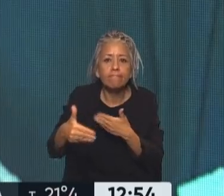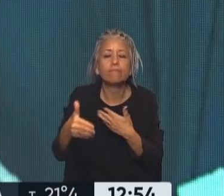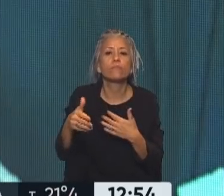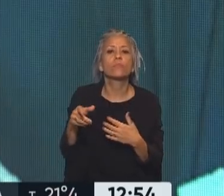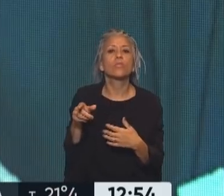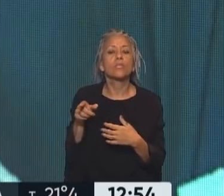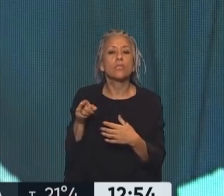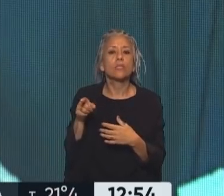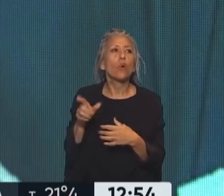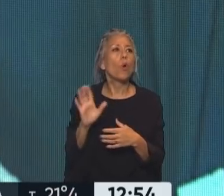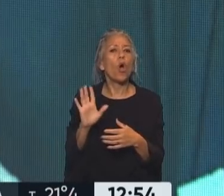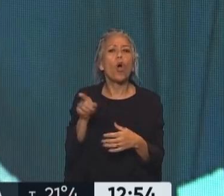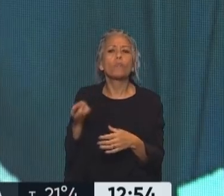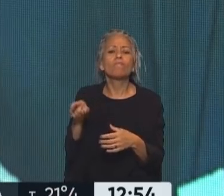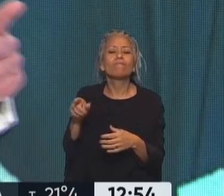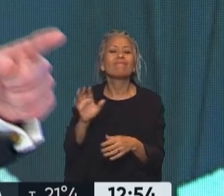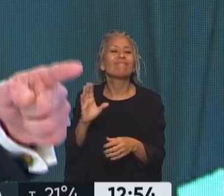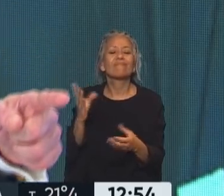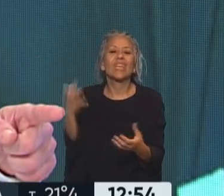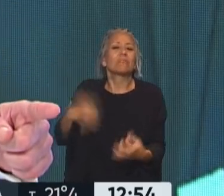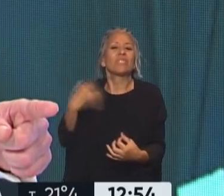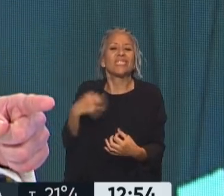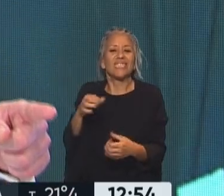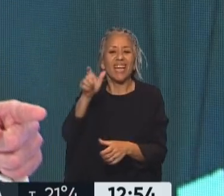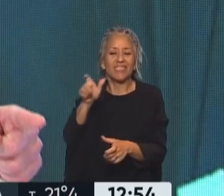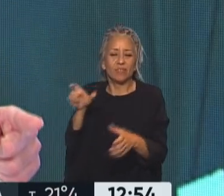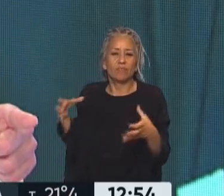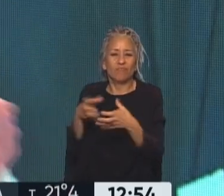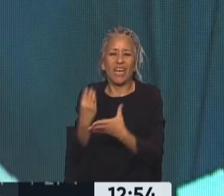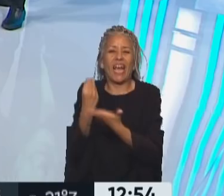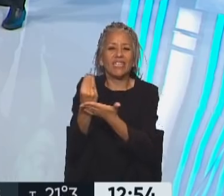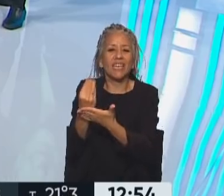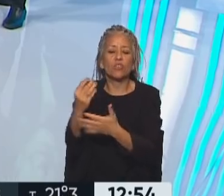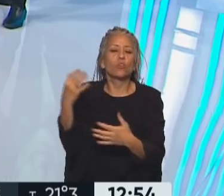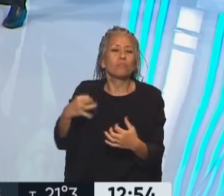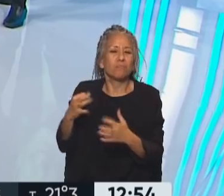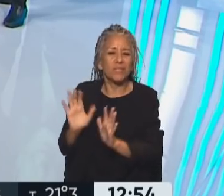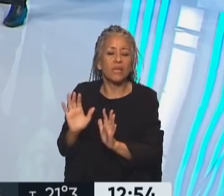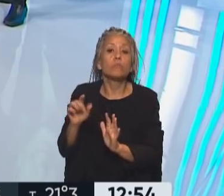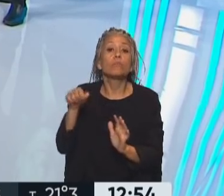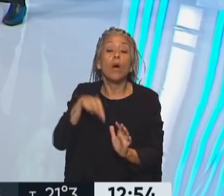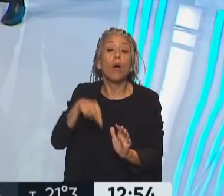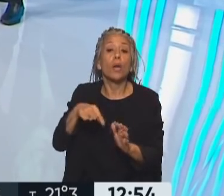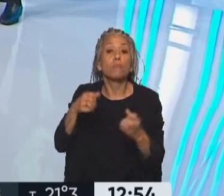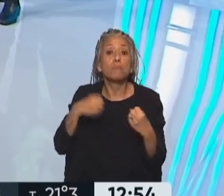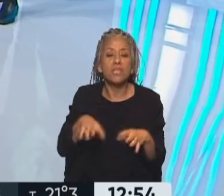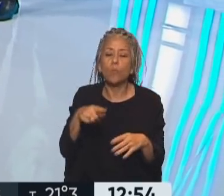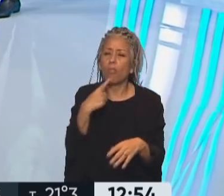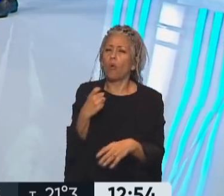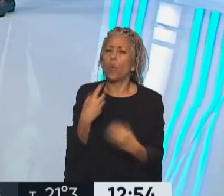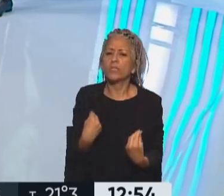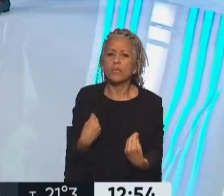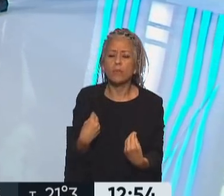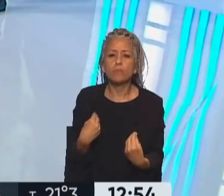candidato de la élite de extrema derecha, no del pueblo de extrema derecha como los Le Pen. Y lo que estamos empezando a percibir es